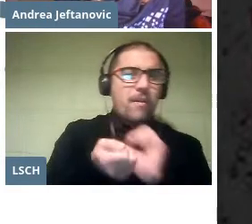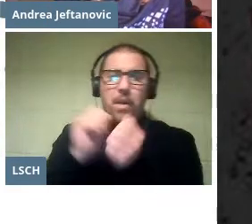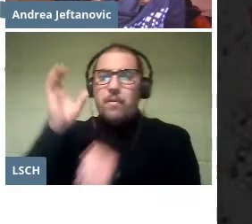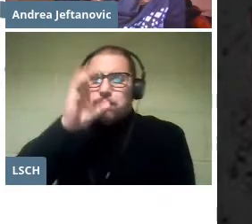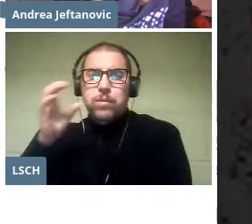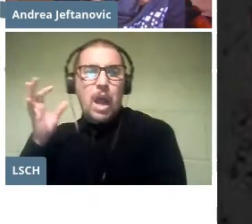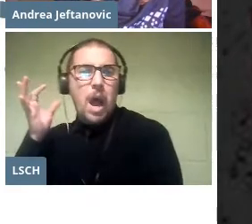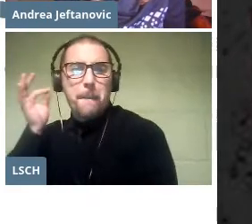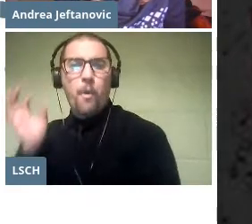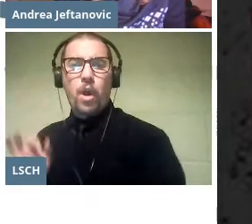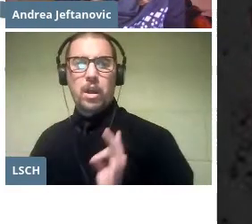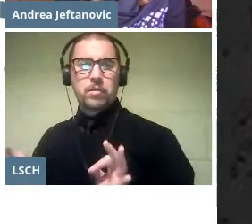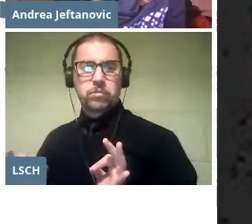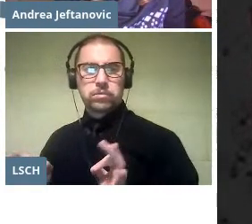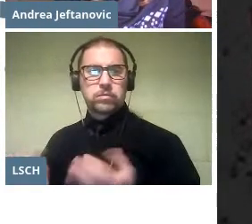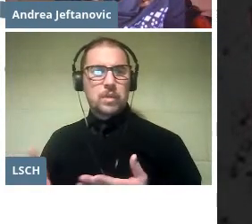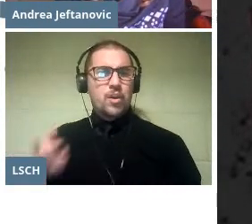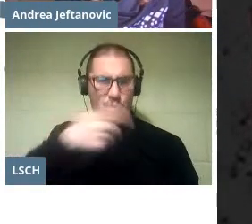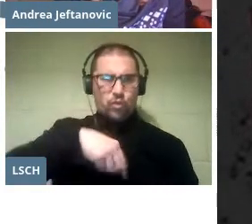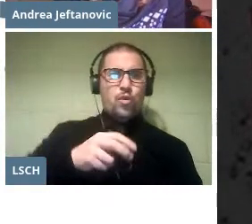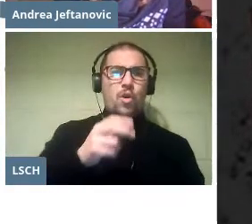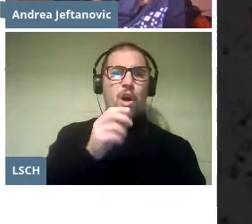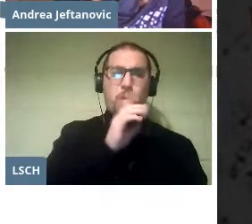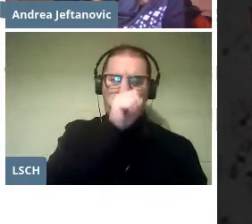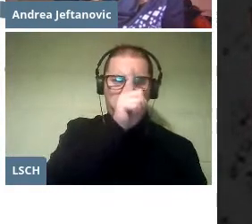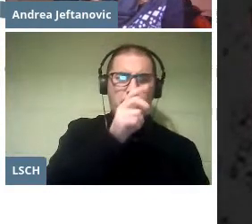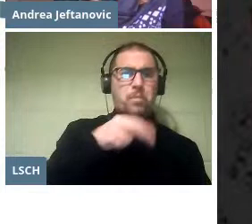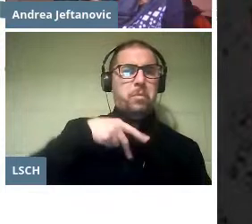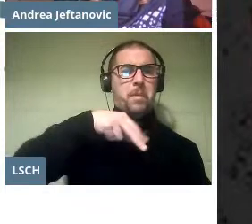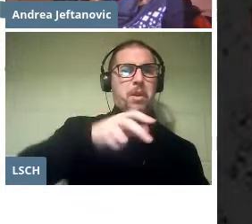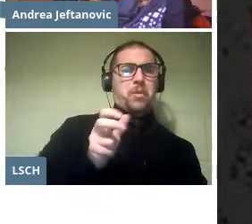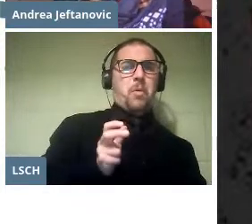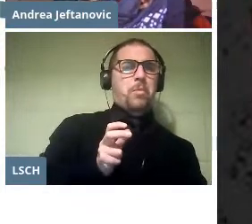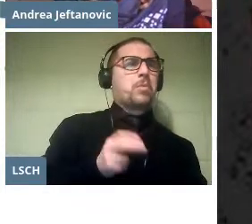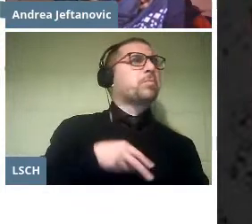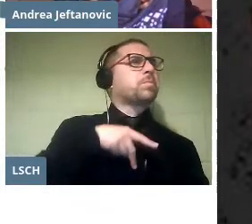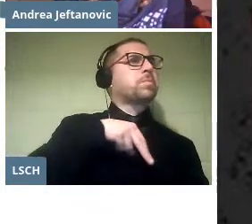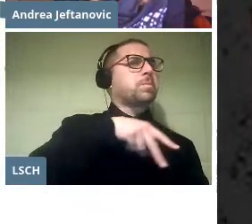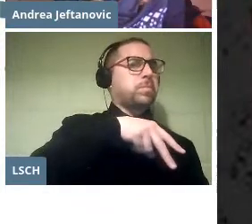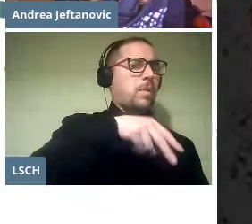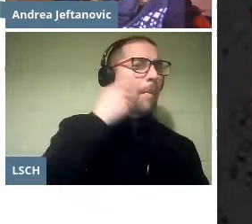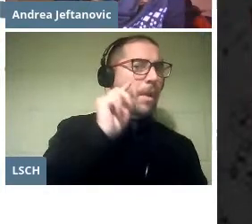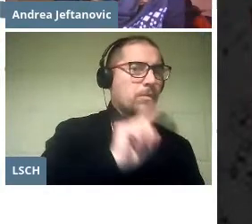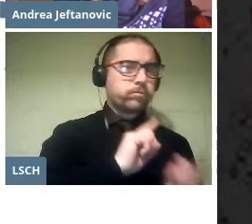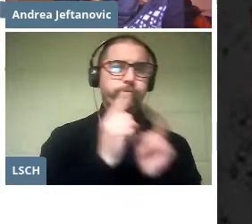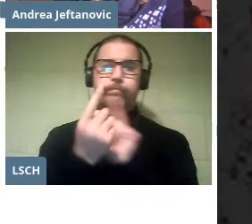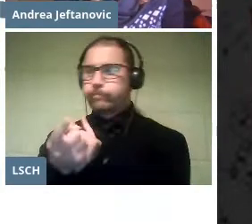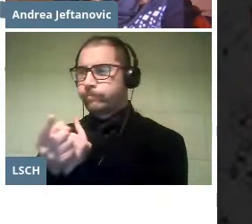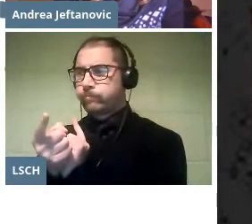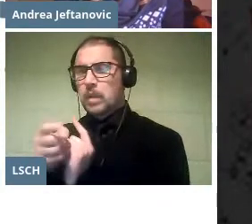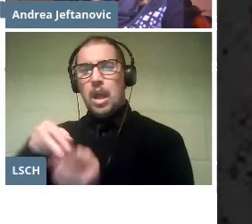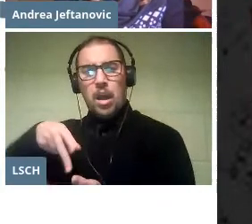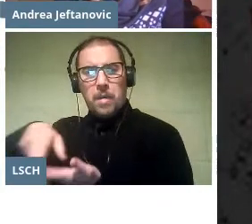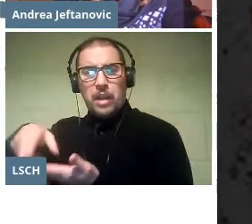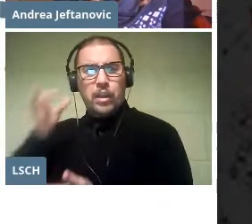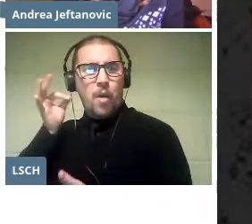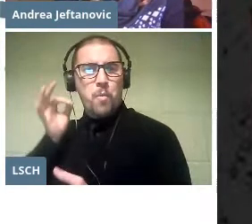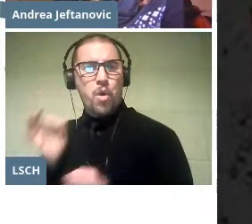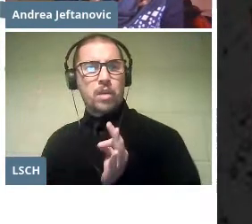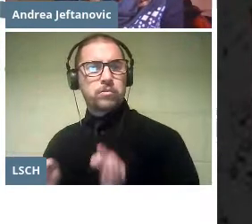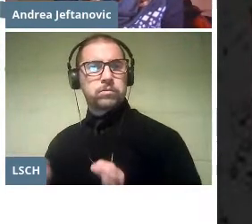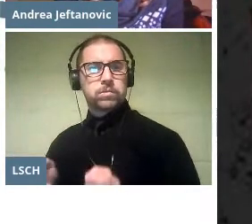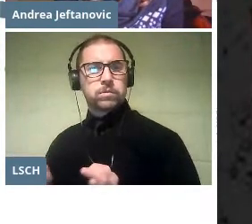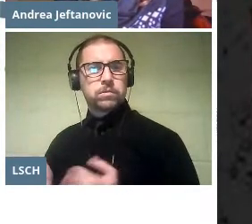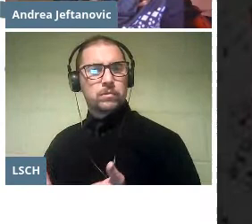Estamos acostumbrados a la figura del caminante hombre, del flaner, pero también existen las flanés. En ese sentido,